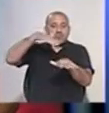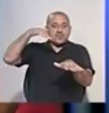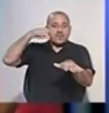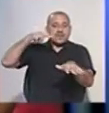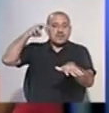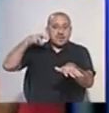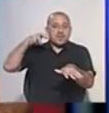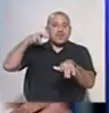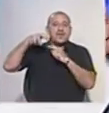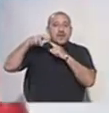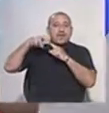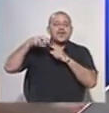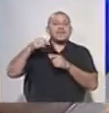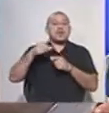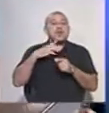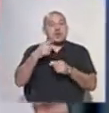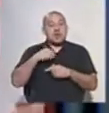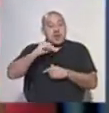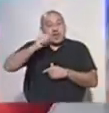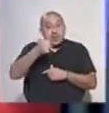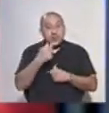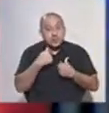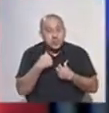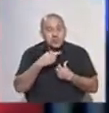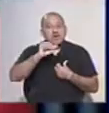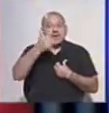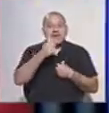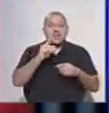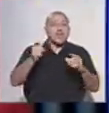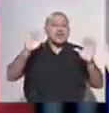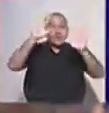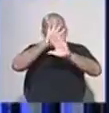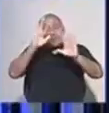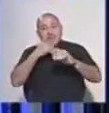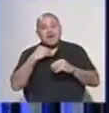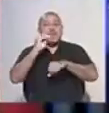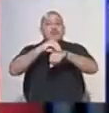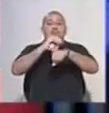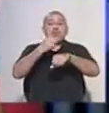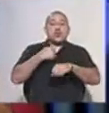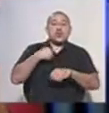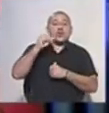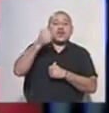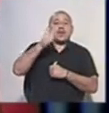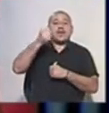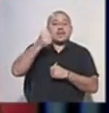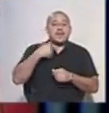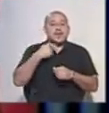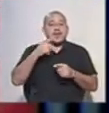Sporting. Y ganamos el bingo. Ganamos el bingo. Bingo. Empezamos a gritar bingo, bingo, bingo, bingo. Y tiene un túnel.